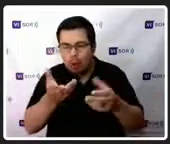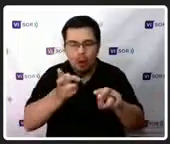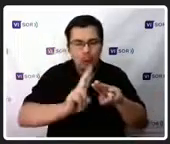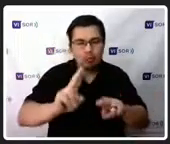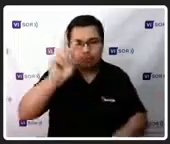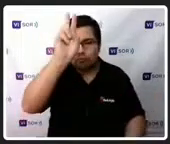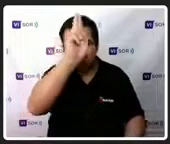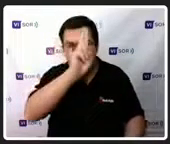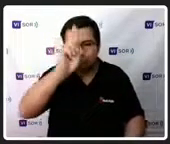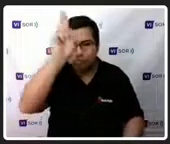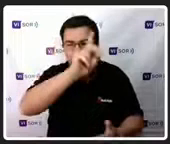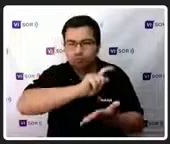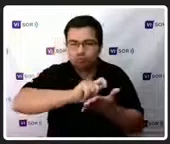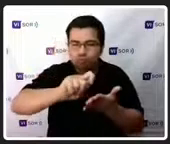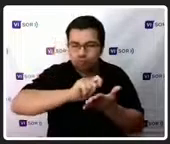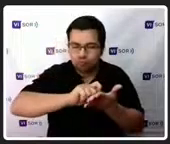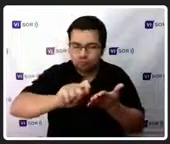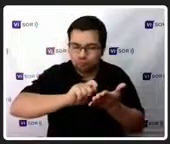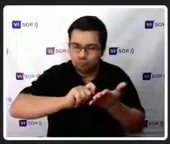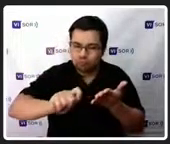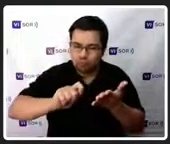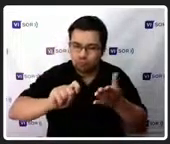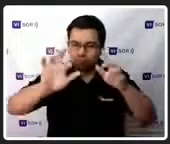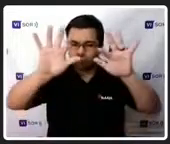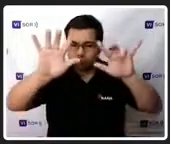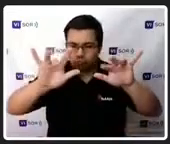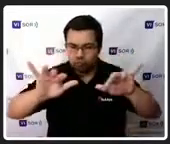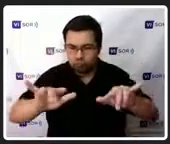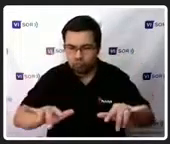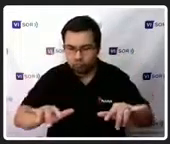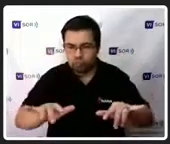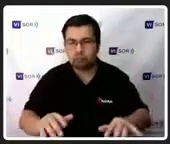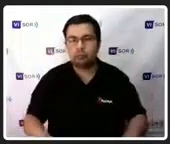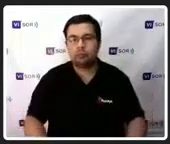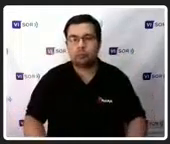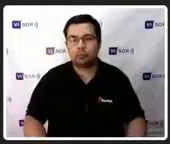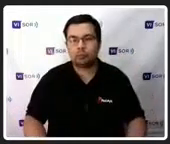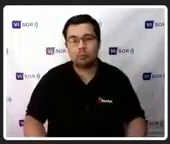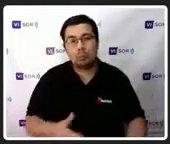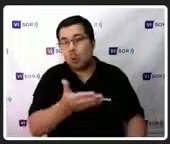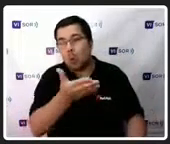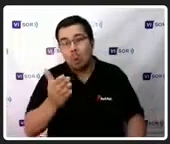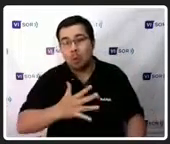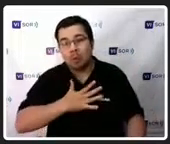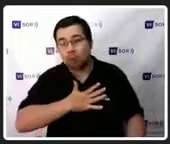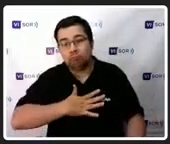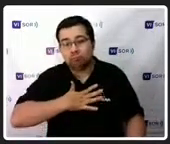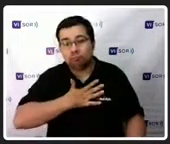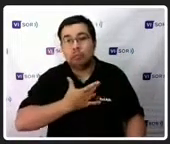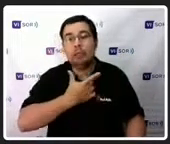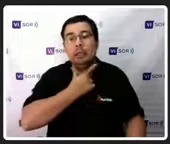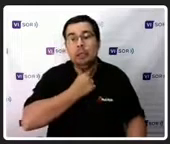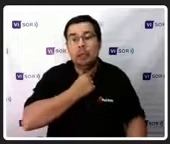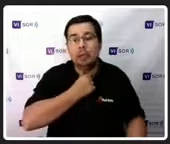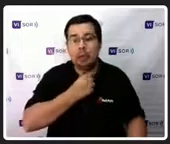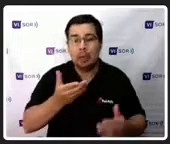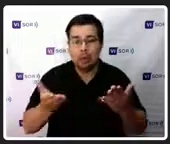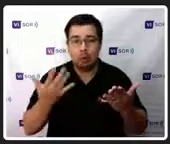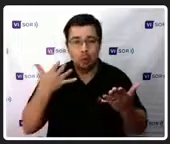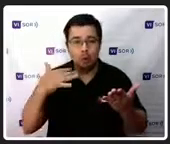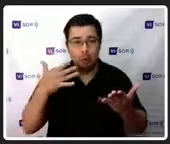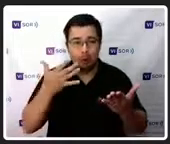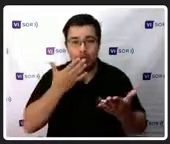profesional, ya hacia dónde quieren ir de acuerdo a sus intereses, porque esto va a ser elemental al momento de ir a buscar trabajo en la